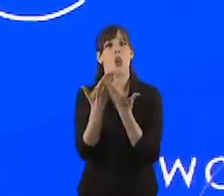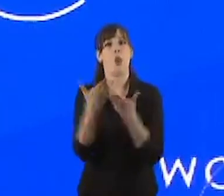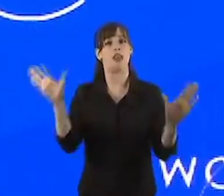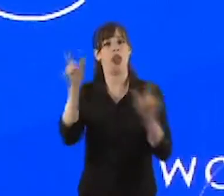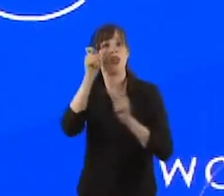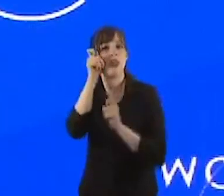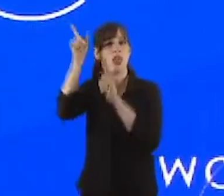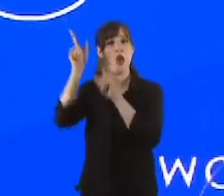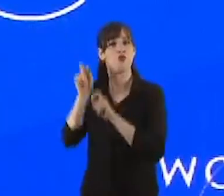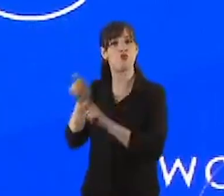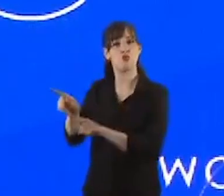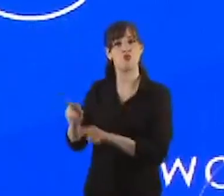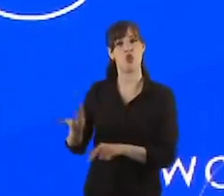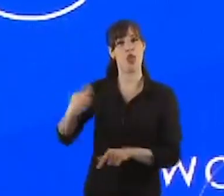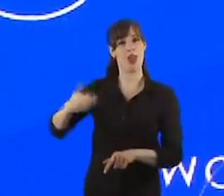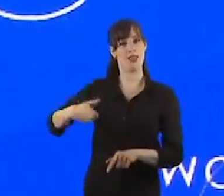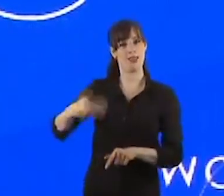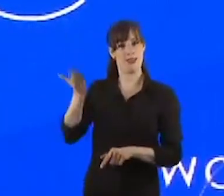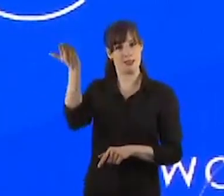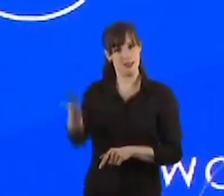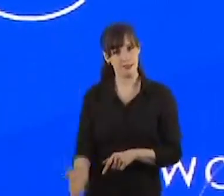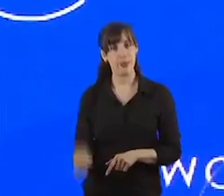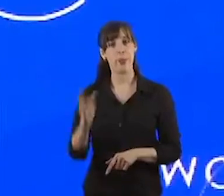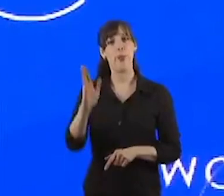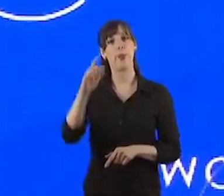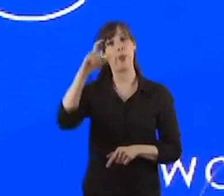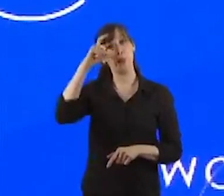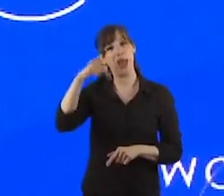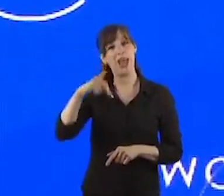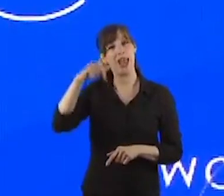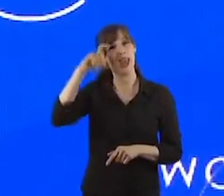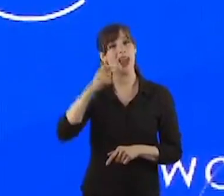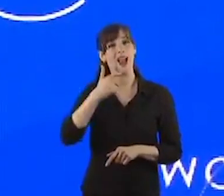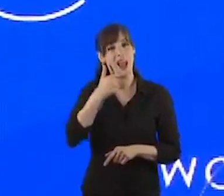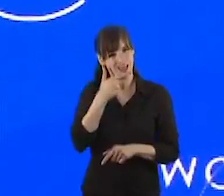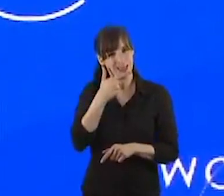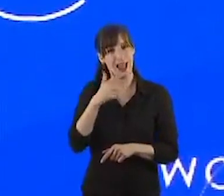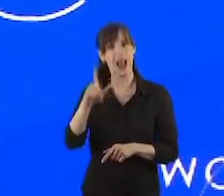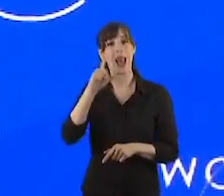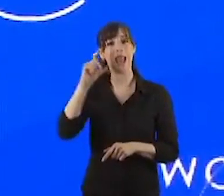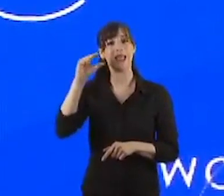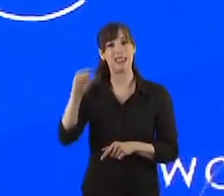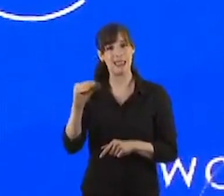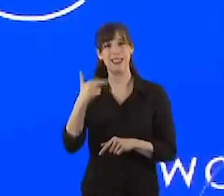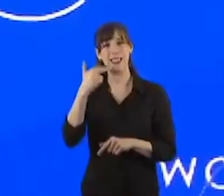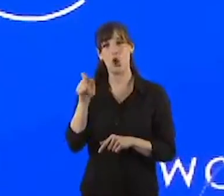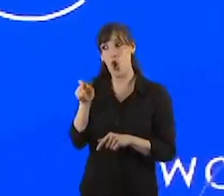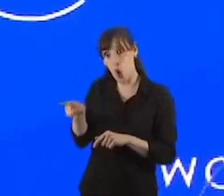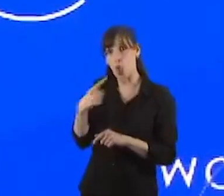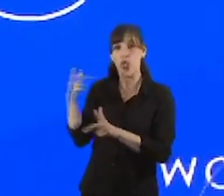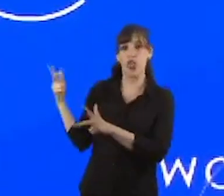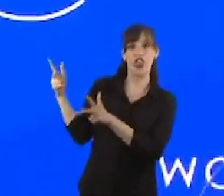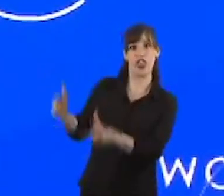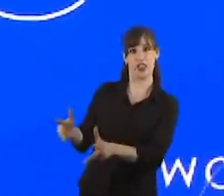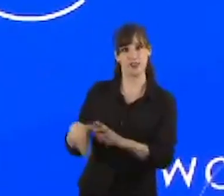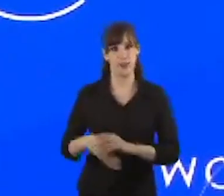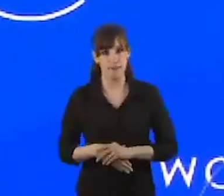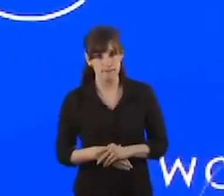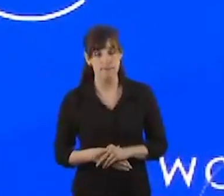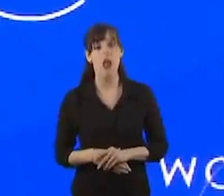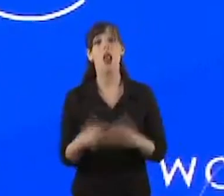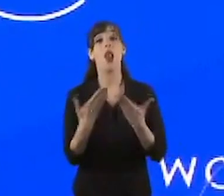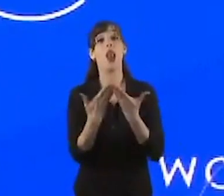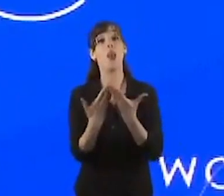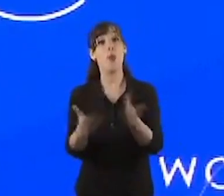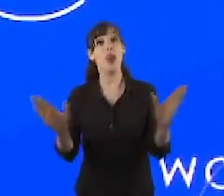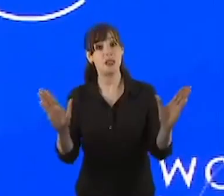Argentina, el profesor Alberto Venegas Lynch, que dice: el libertarismo es el respeto irrestricto del proyecto